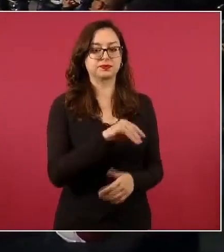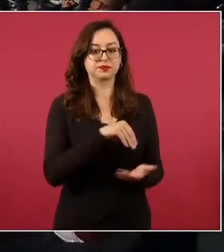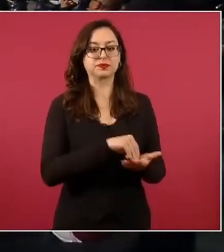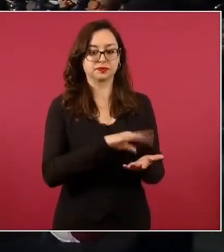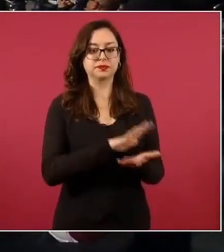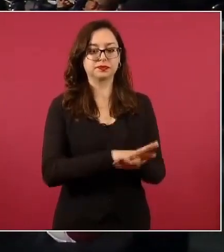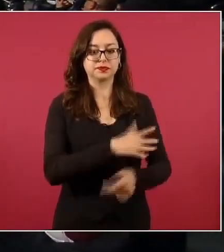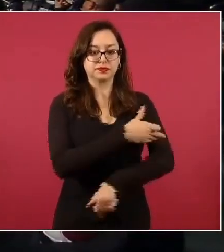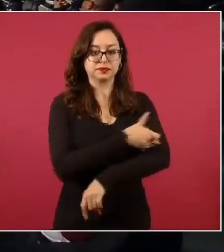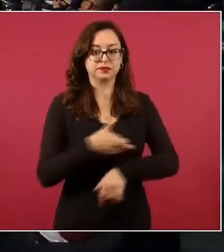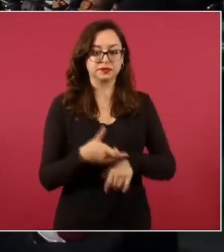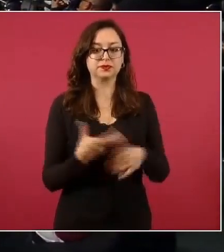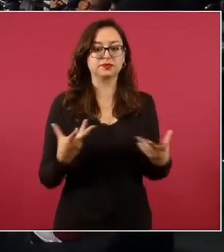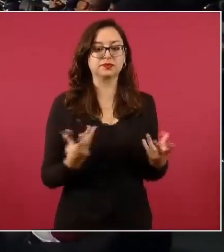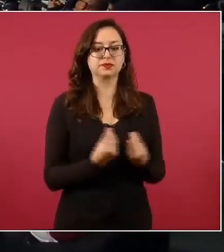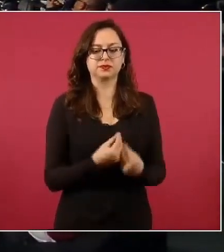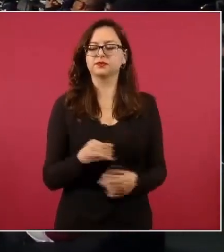Sí.